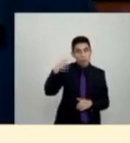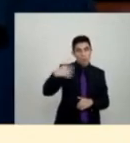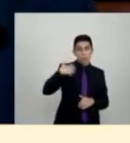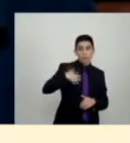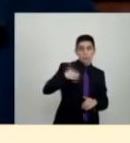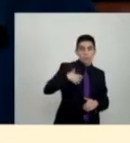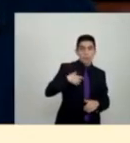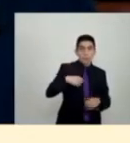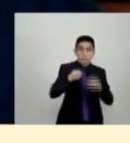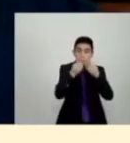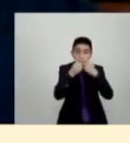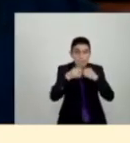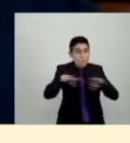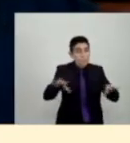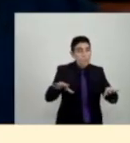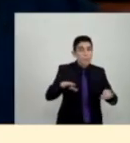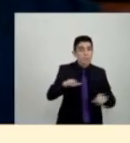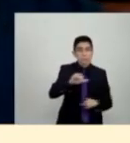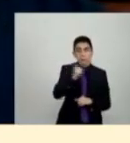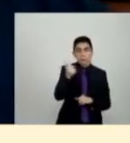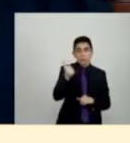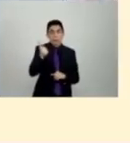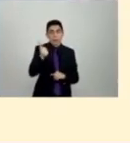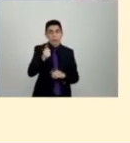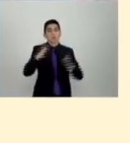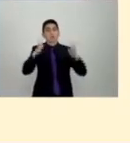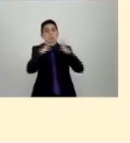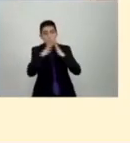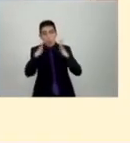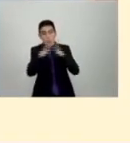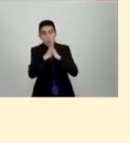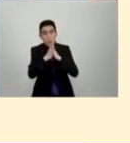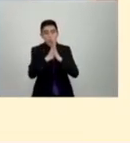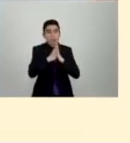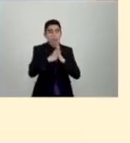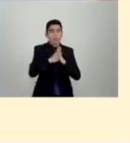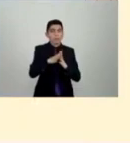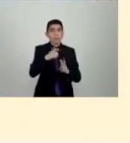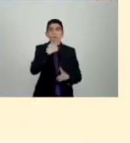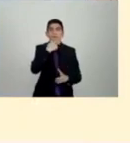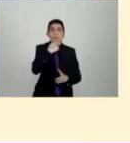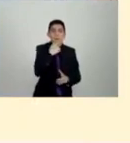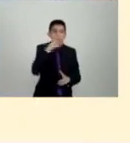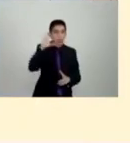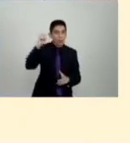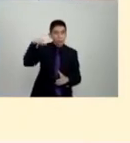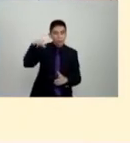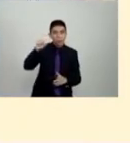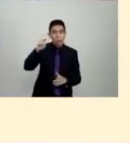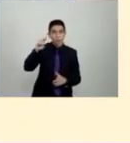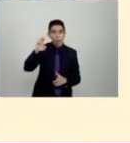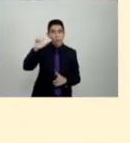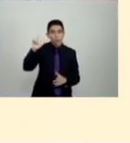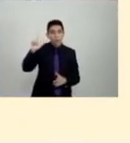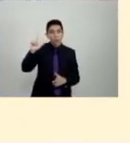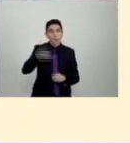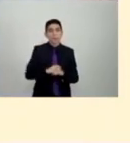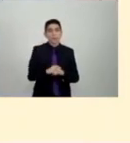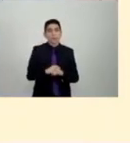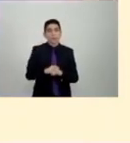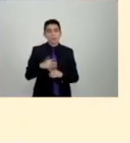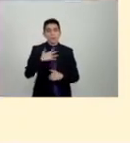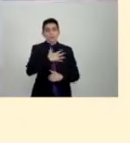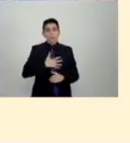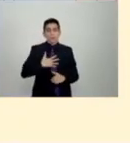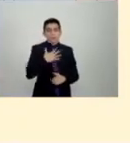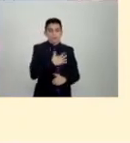La venganza de Osvaldo Soriano contra Inglaterra es que el cónsul es amante de la esposa del embajador de Inglaterra. Entonces, esa es la